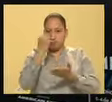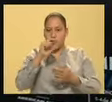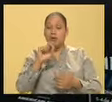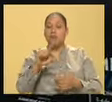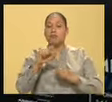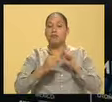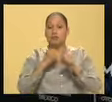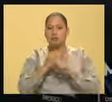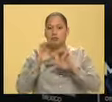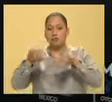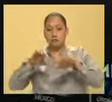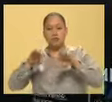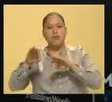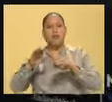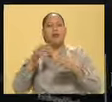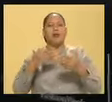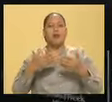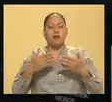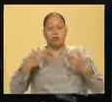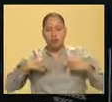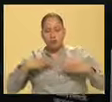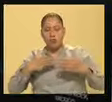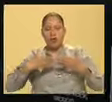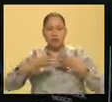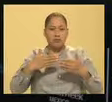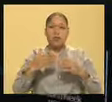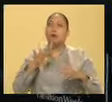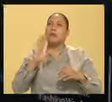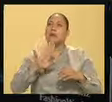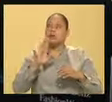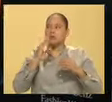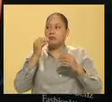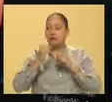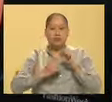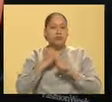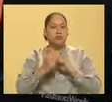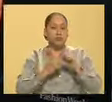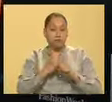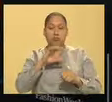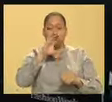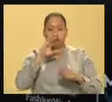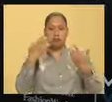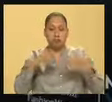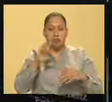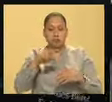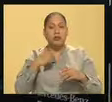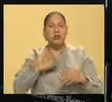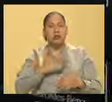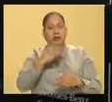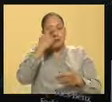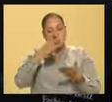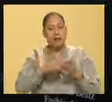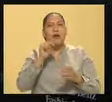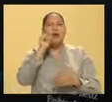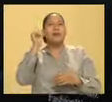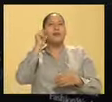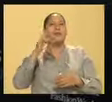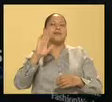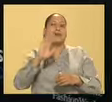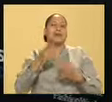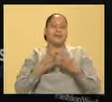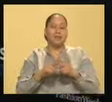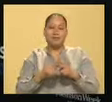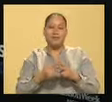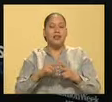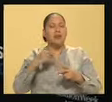27 de trabajar en la moda, entonces como que ya pesan, parece que no, pero sí, está increíble, siento que empecé ayer y es una